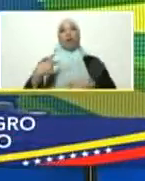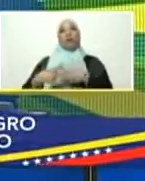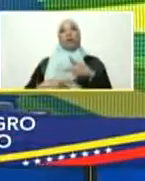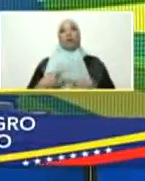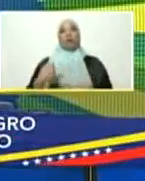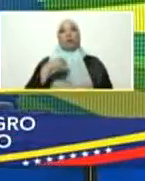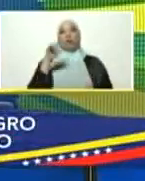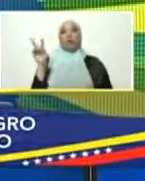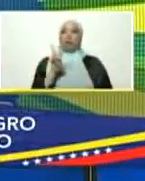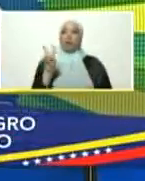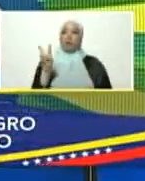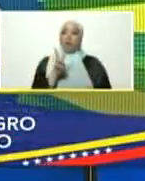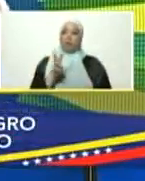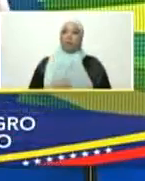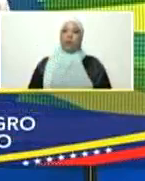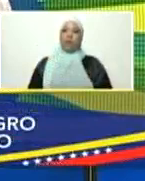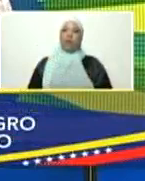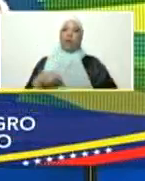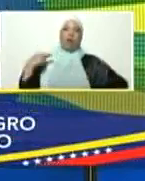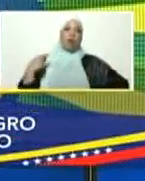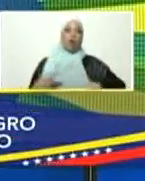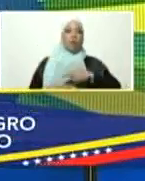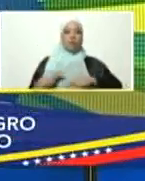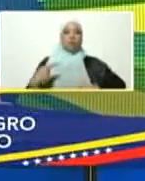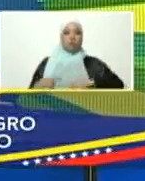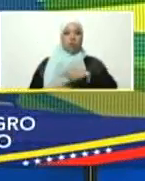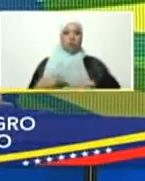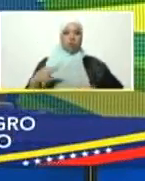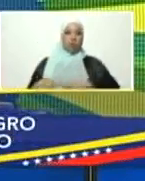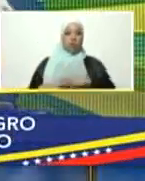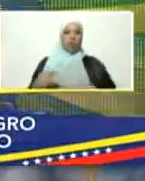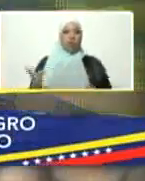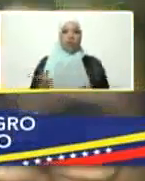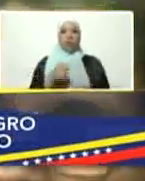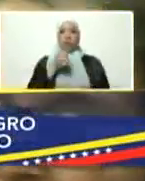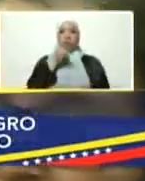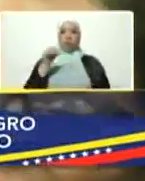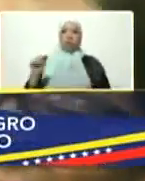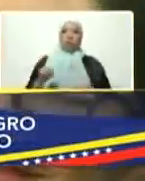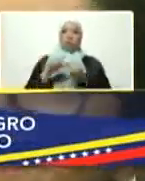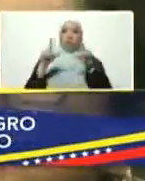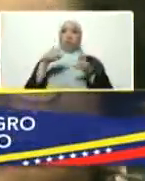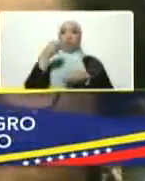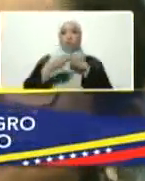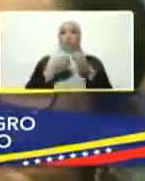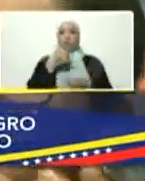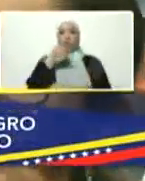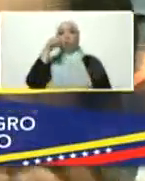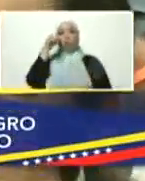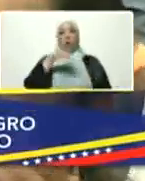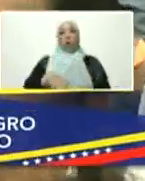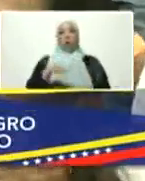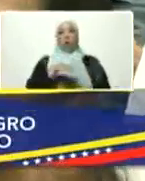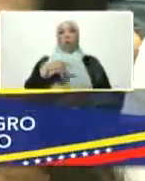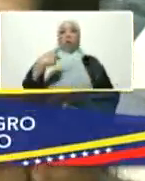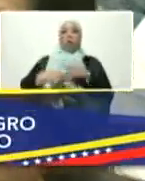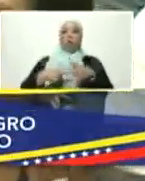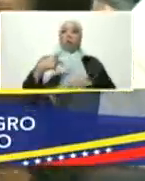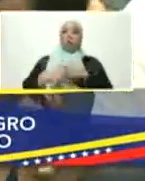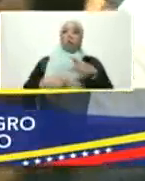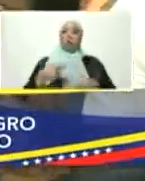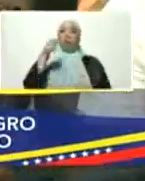tierra venezolana. Ha habido una revolución agrícola, ha habido un milagro agrícola de las manos de los productores